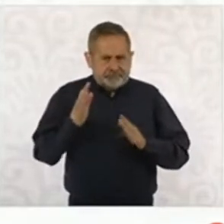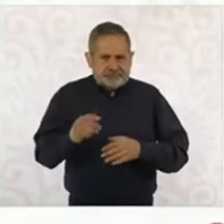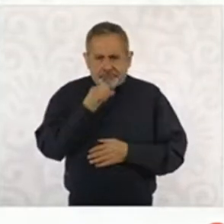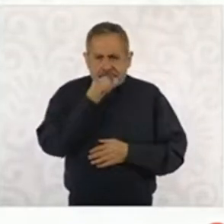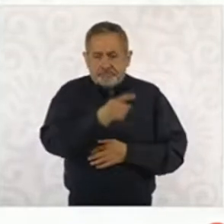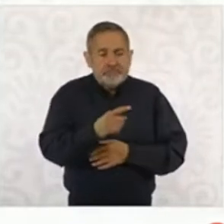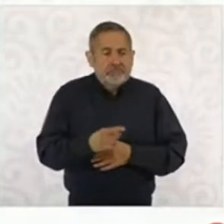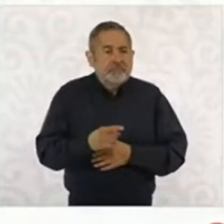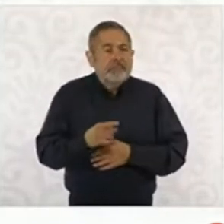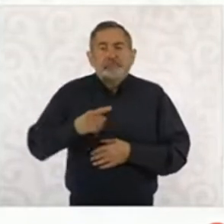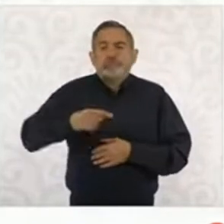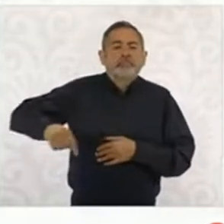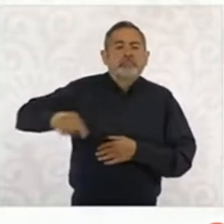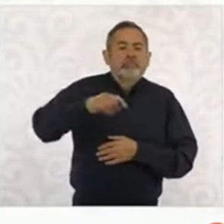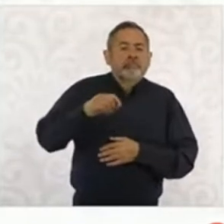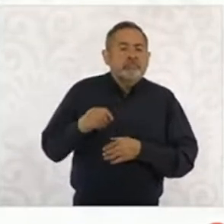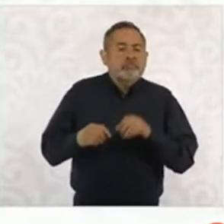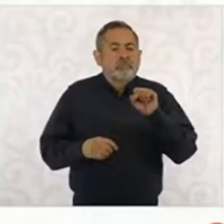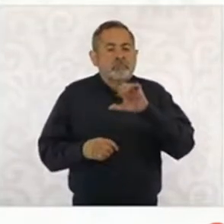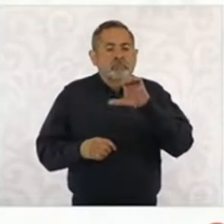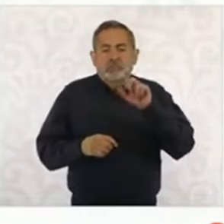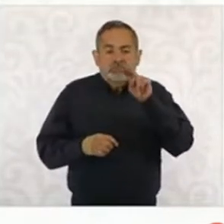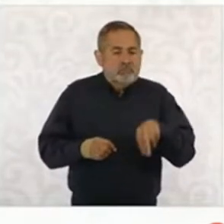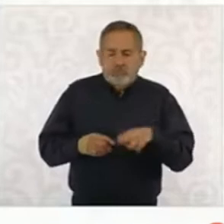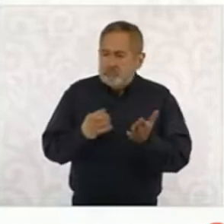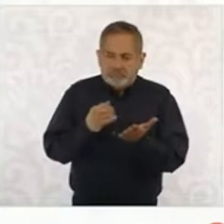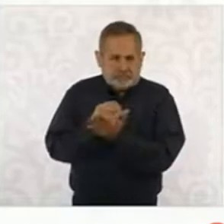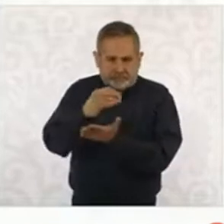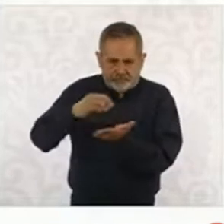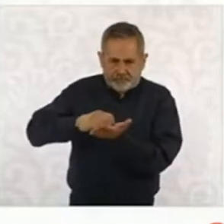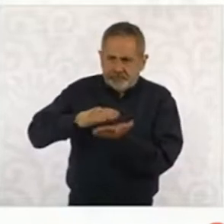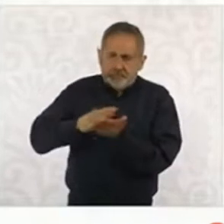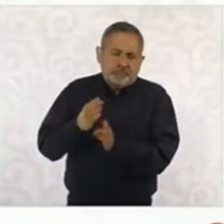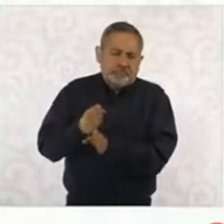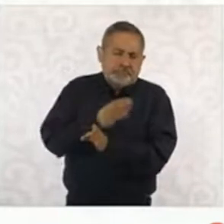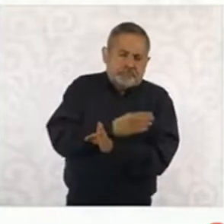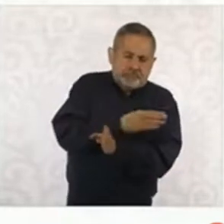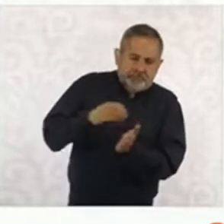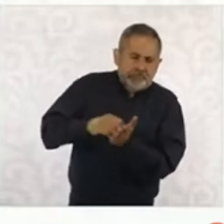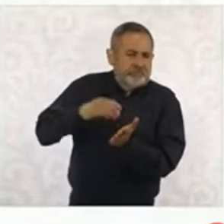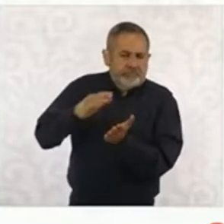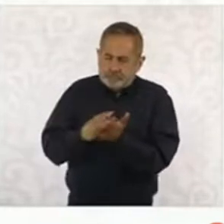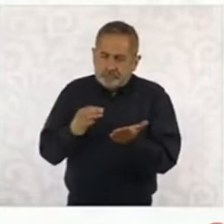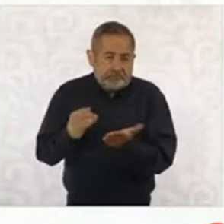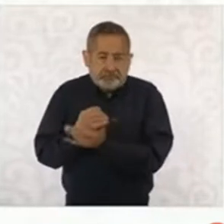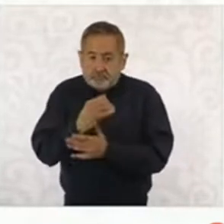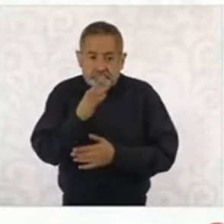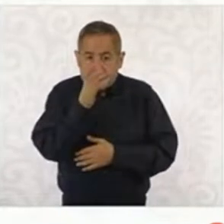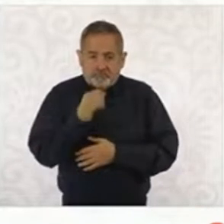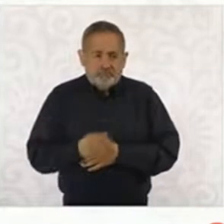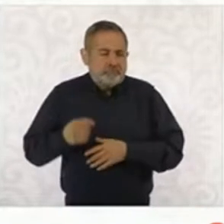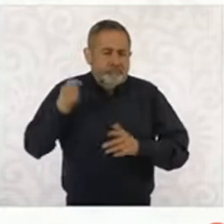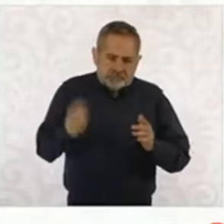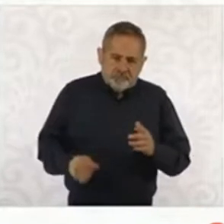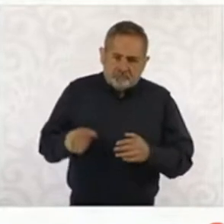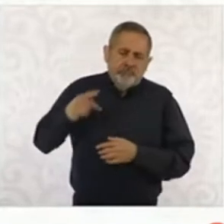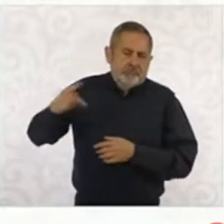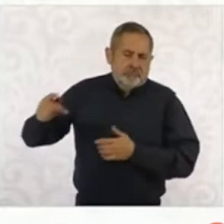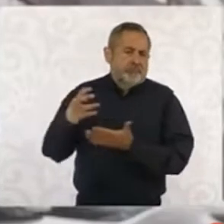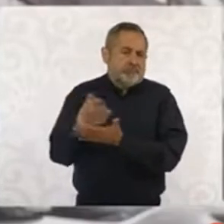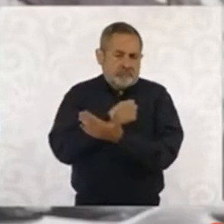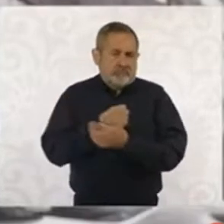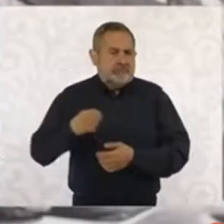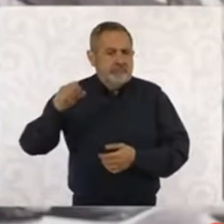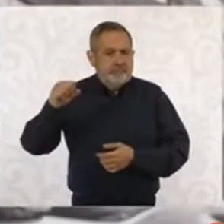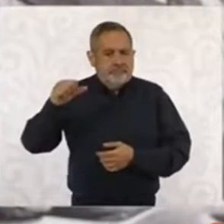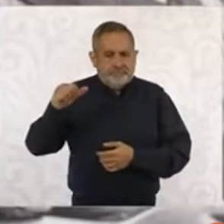Corte ya no va a poder entrar a fondo porque ya hay criterios anteriores. va a fallar a favor del fisco federal. Siguiente,